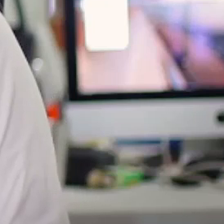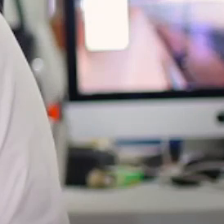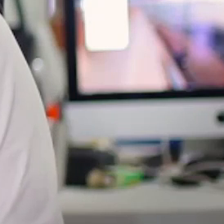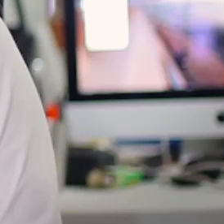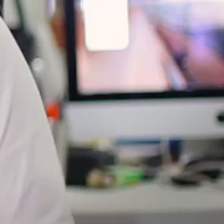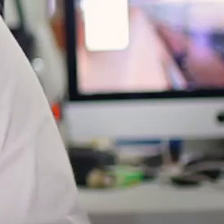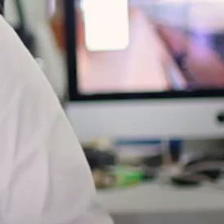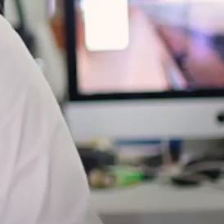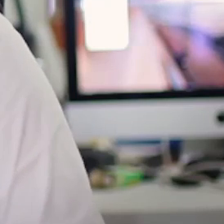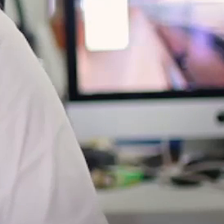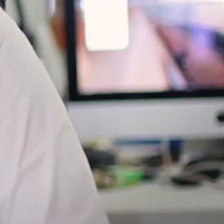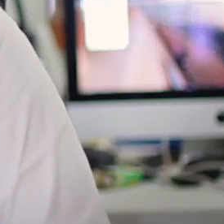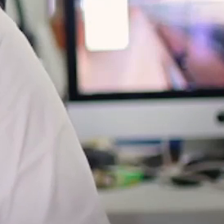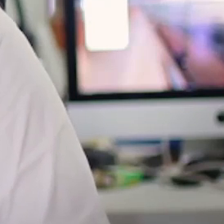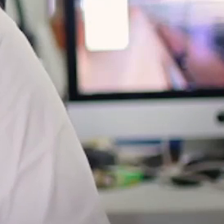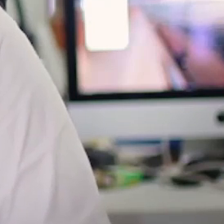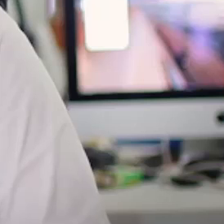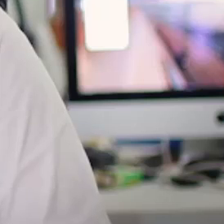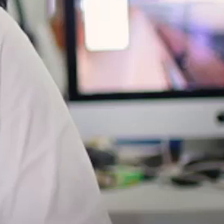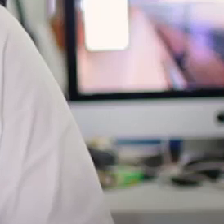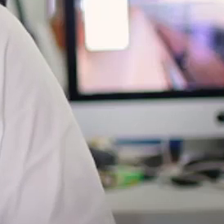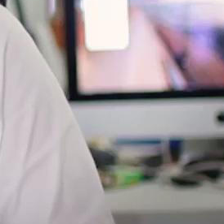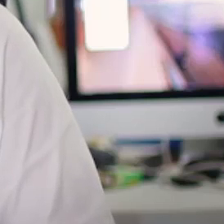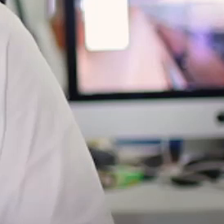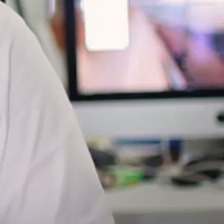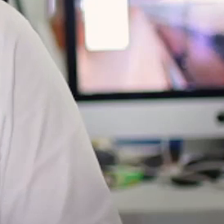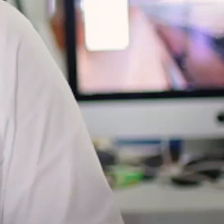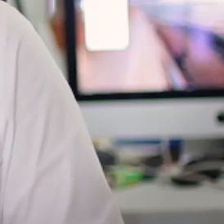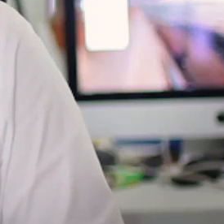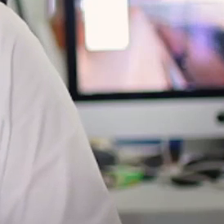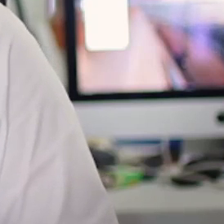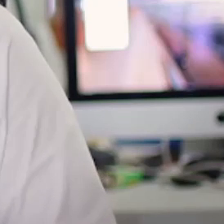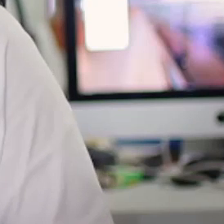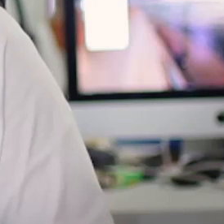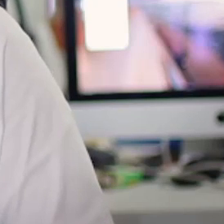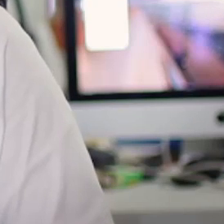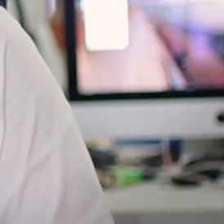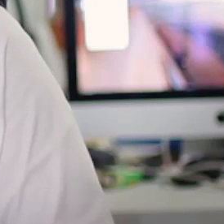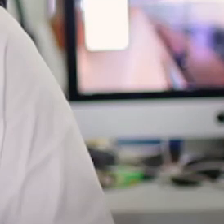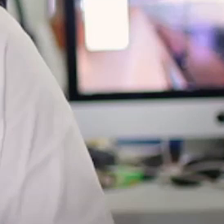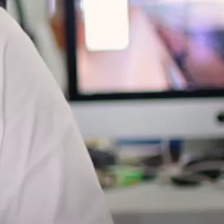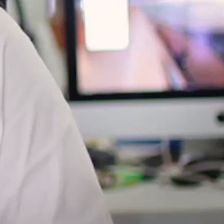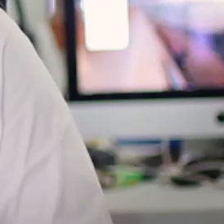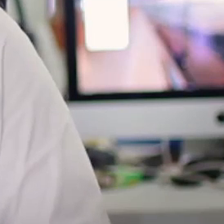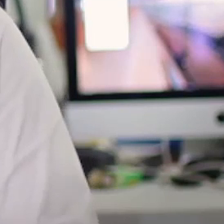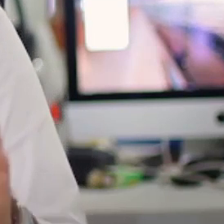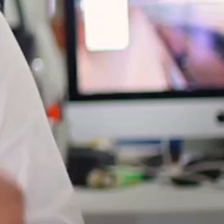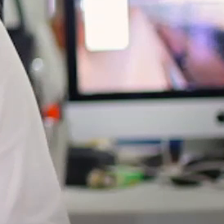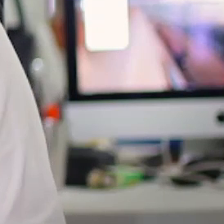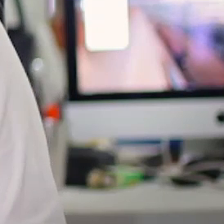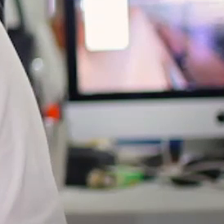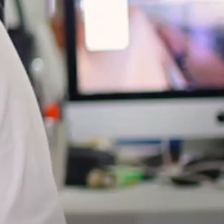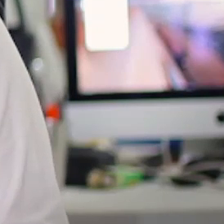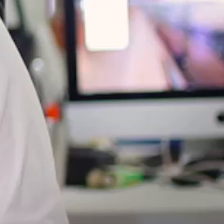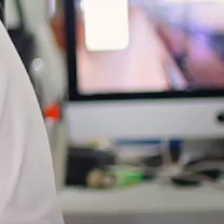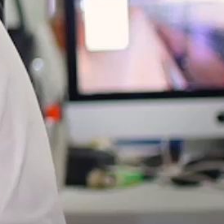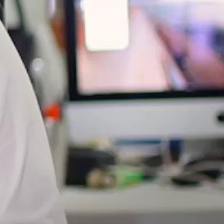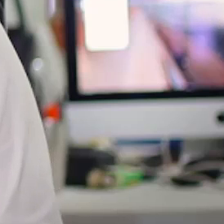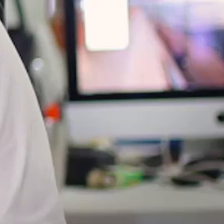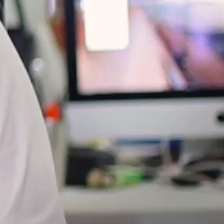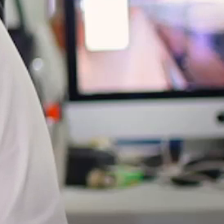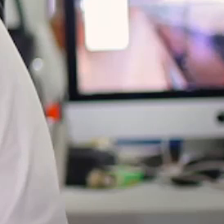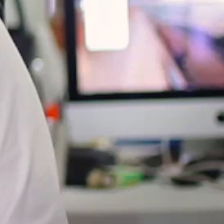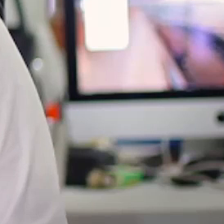Quiero consolidar una mejor ciudad para todos. Por eso te convoco a que juntos hagamos esta reforma. Estoy